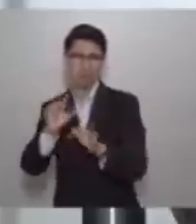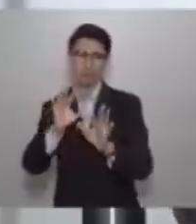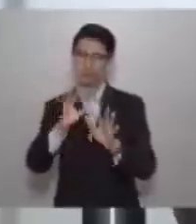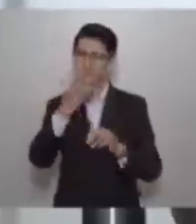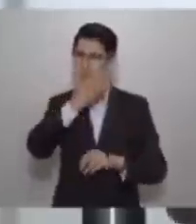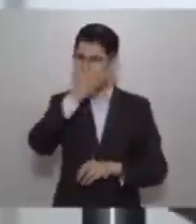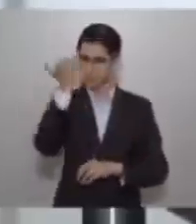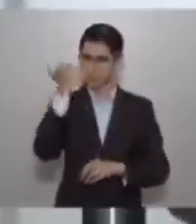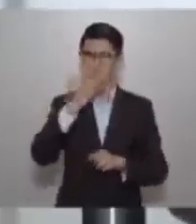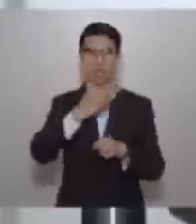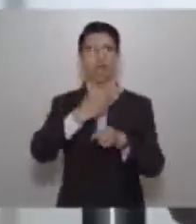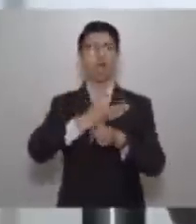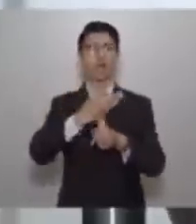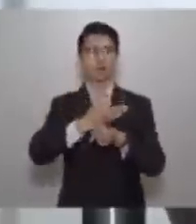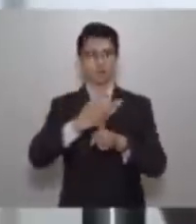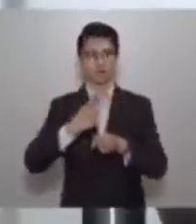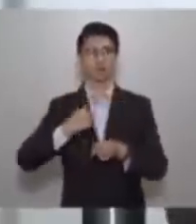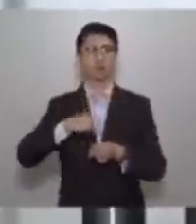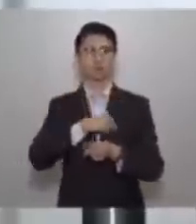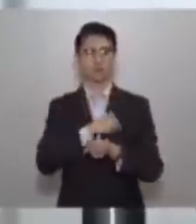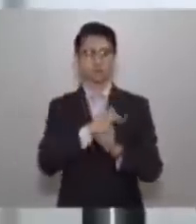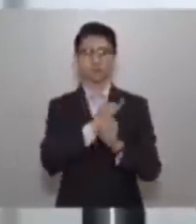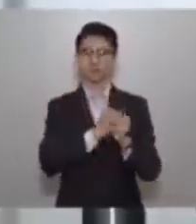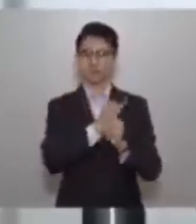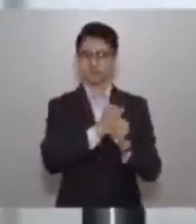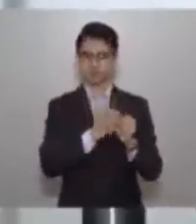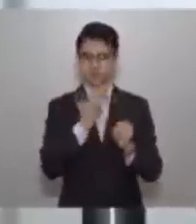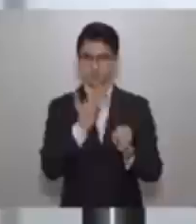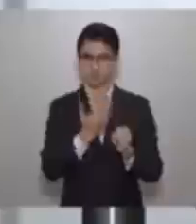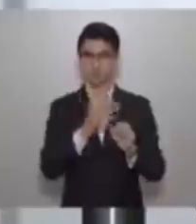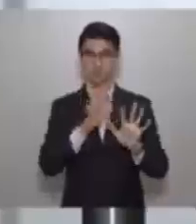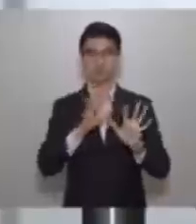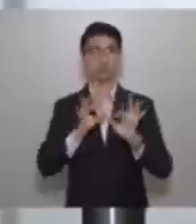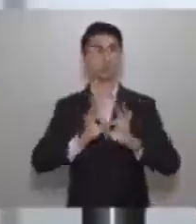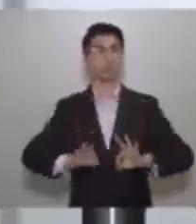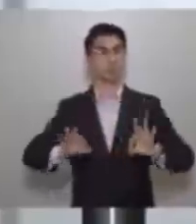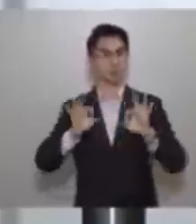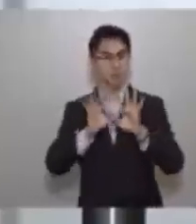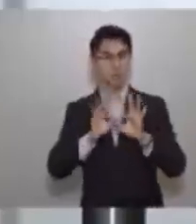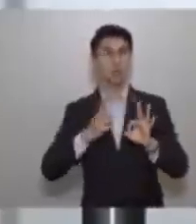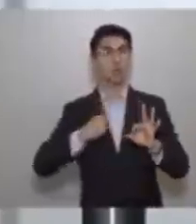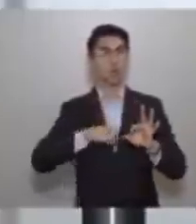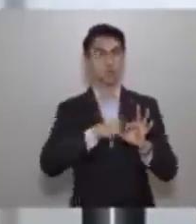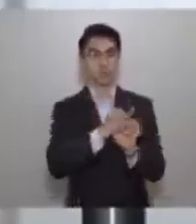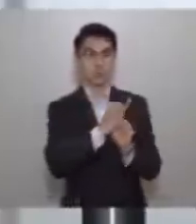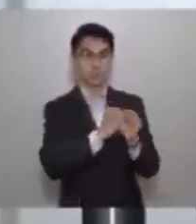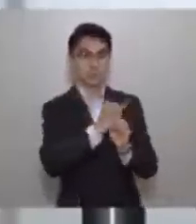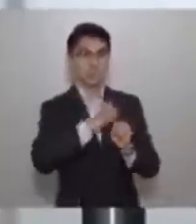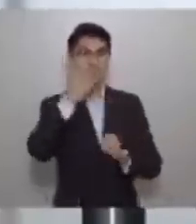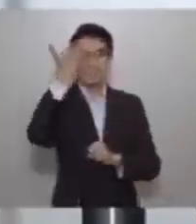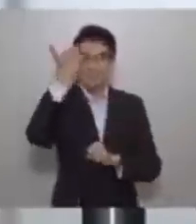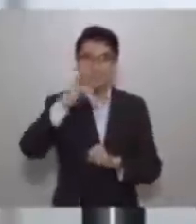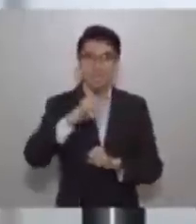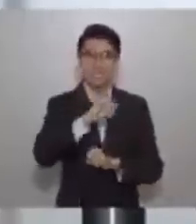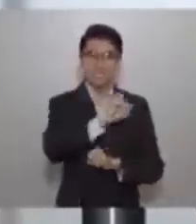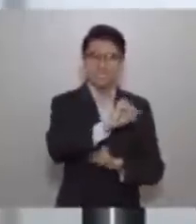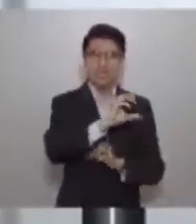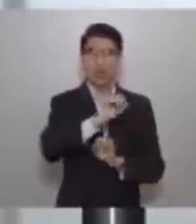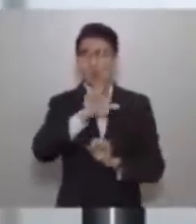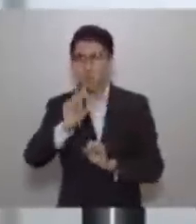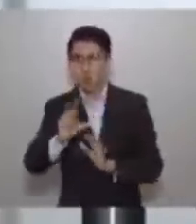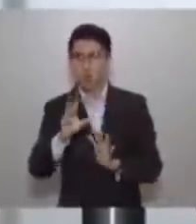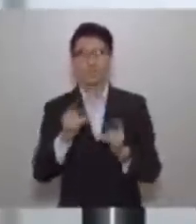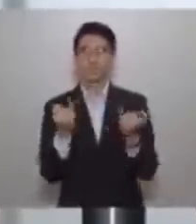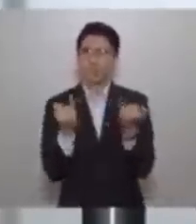para las investigaciones, sino también para el contexto de la ciudadanía. Hasta este momento, lo que entendemos es